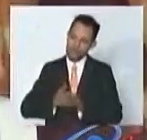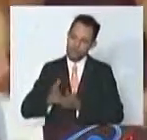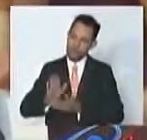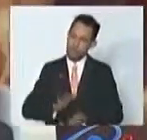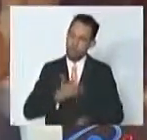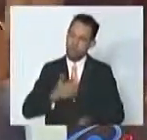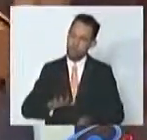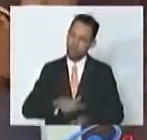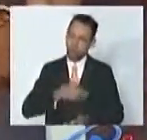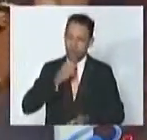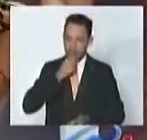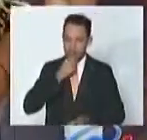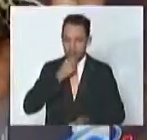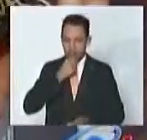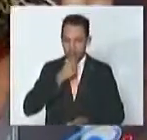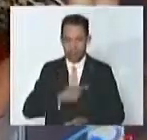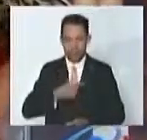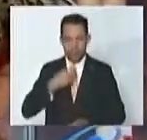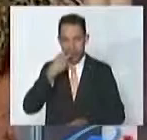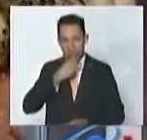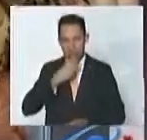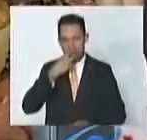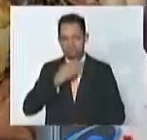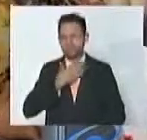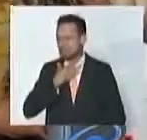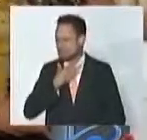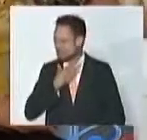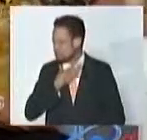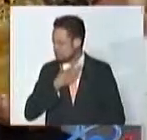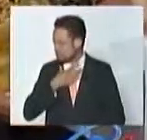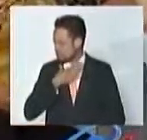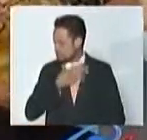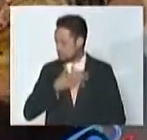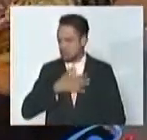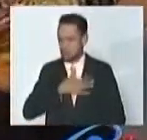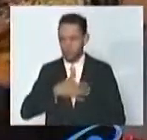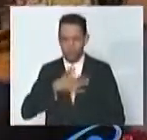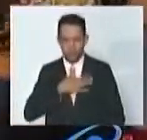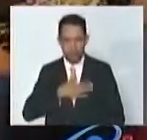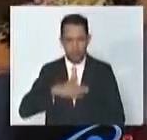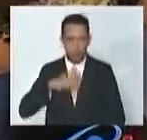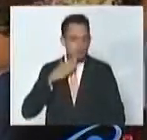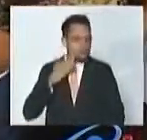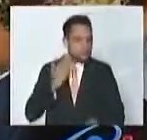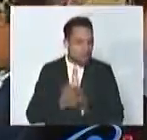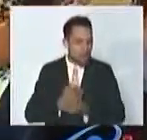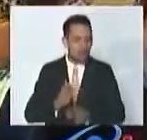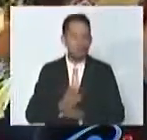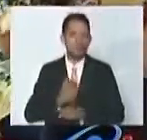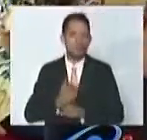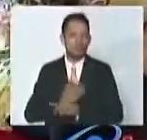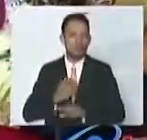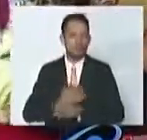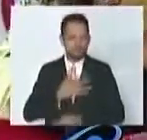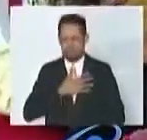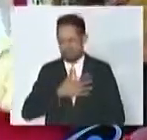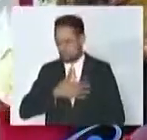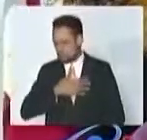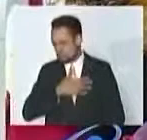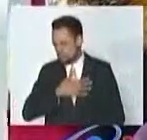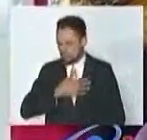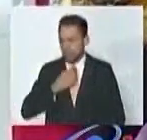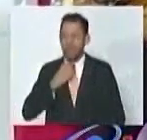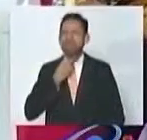lleva utilizando mal la voz, cayó en un error, en un mal hábito, y eso le causó un problema, me